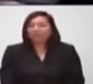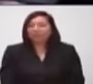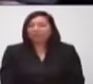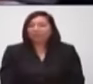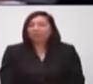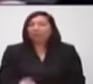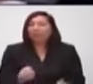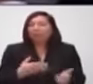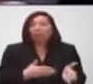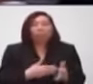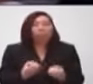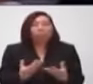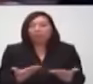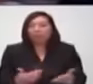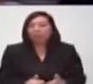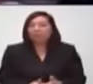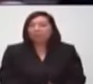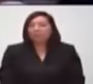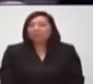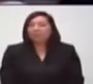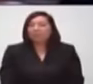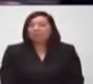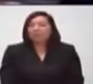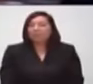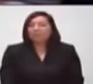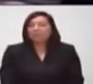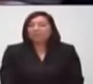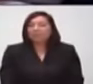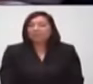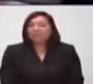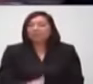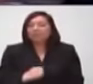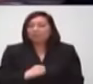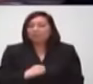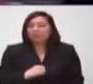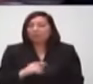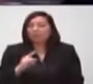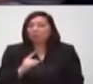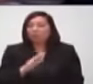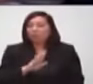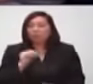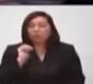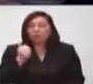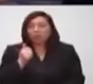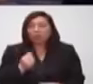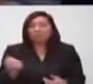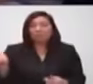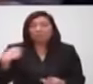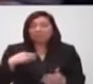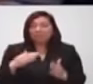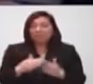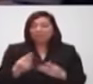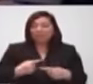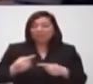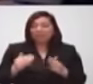el caos vehicular que hay en Lima. Y quiero decirle a la señora Foronda y aquí, que yo prácticamente uso, casi todos los días vengo de mi casa y